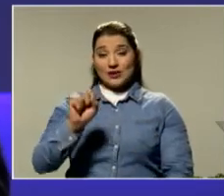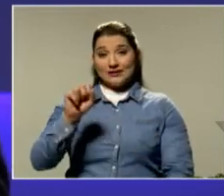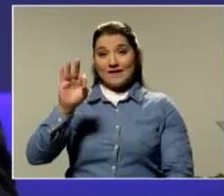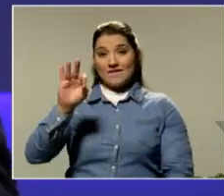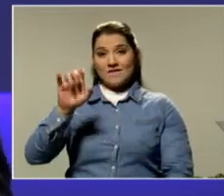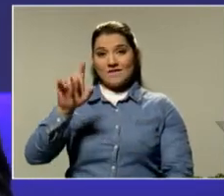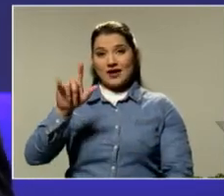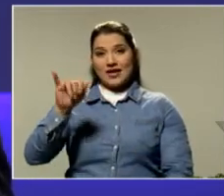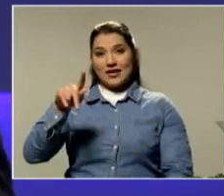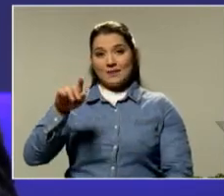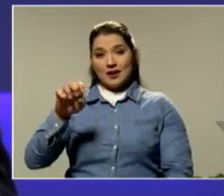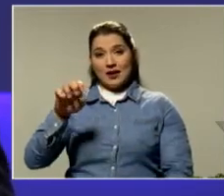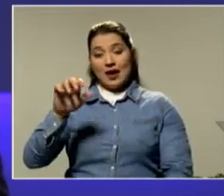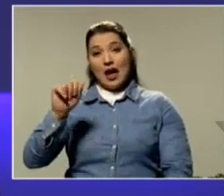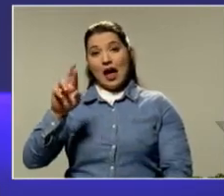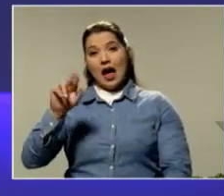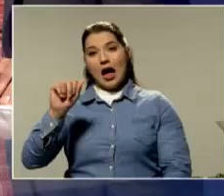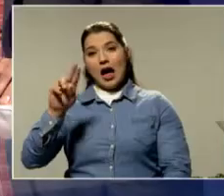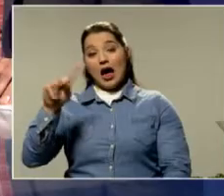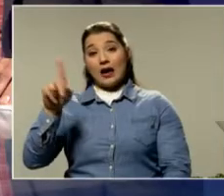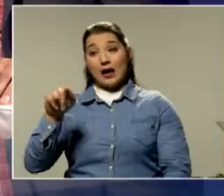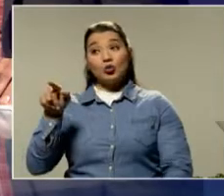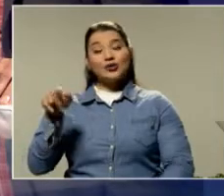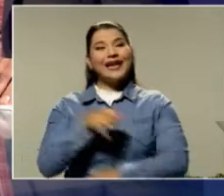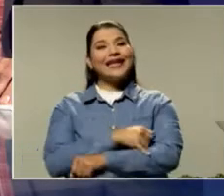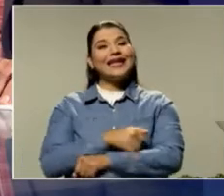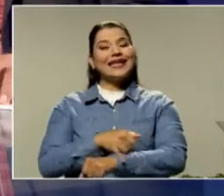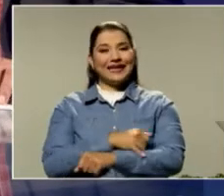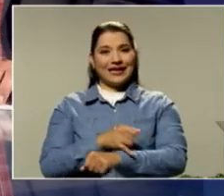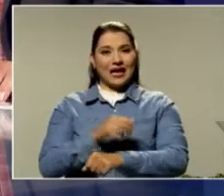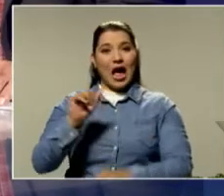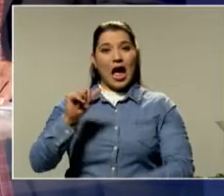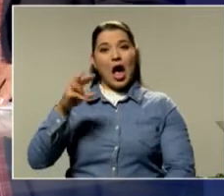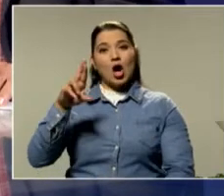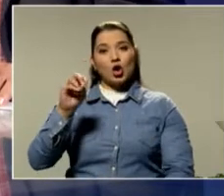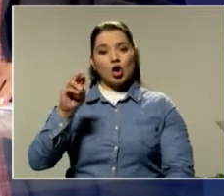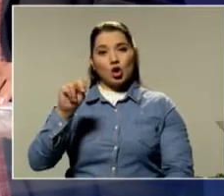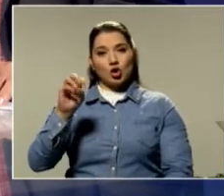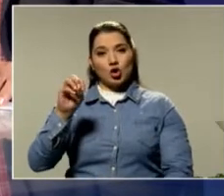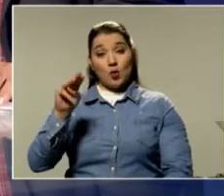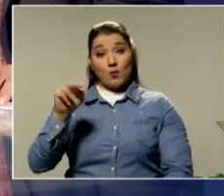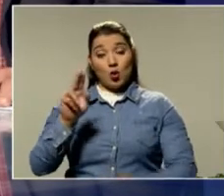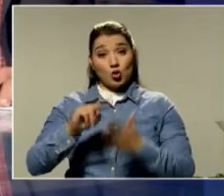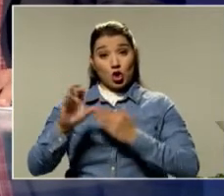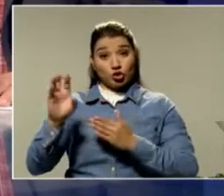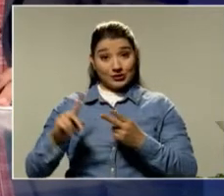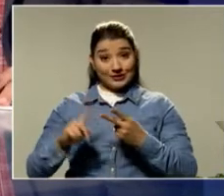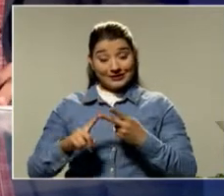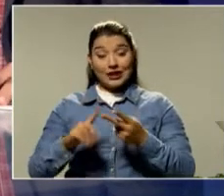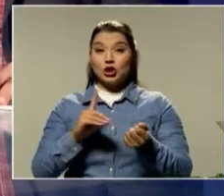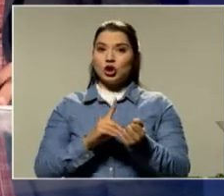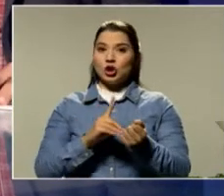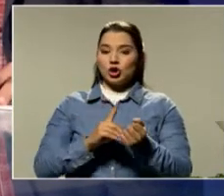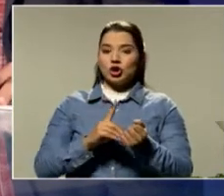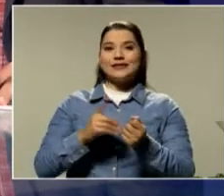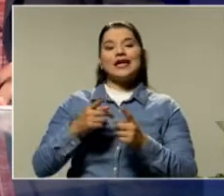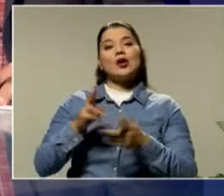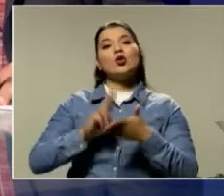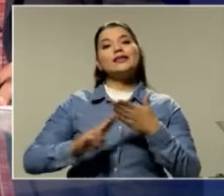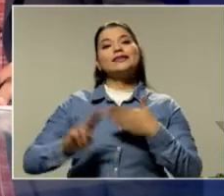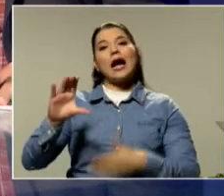Arauz, ingeniero agrónomo de la UCR, doctor en fitopatología de la Universidad de Carolina del Norte